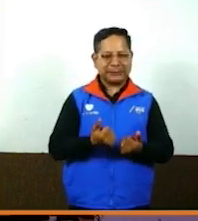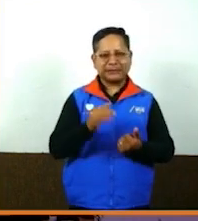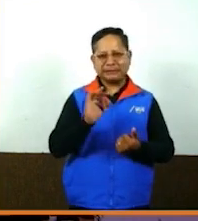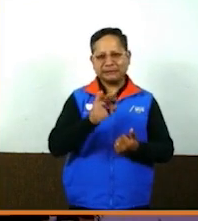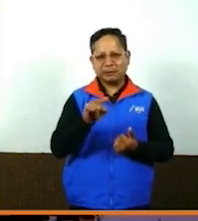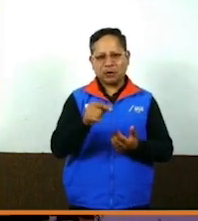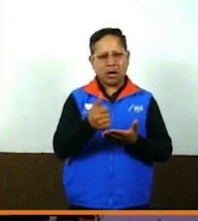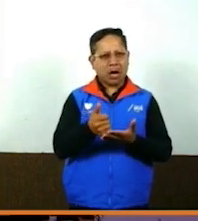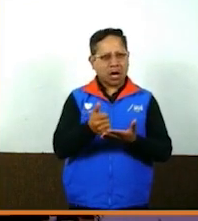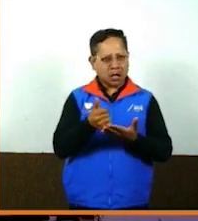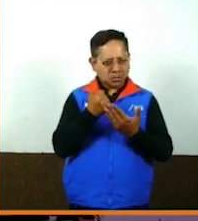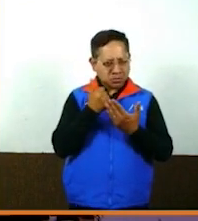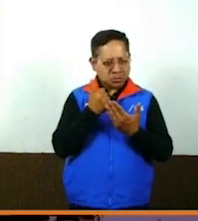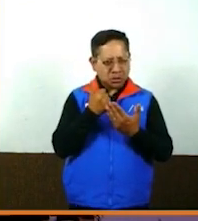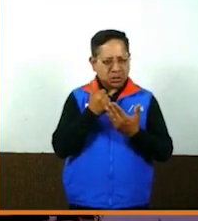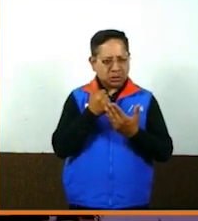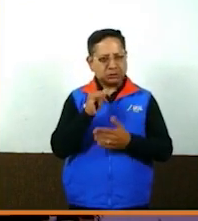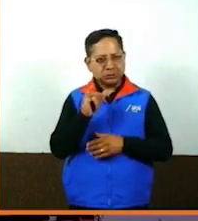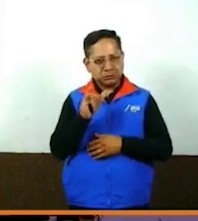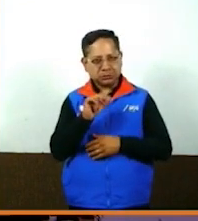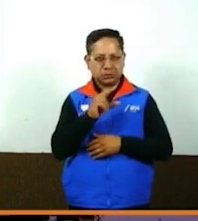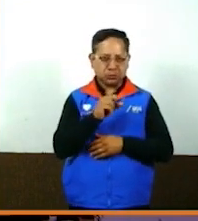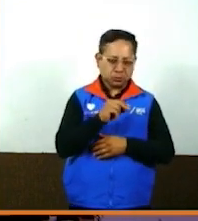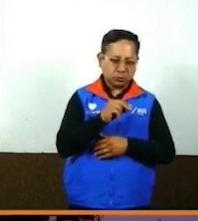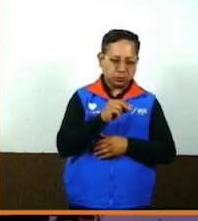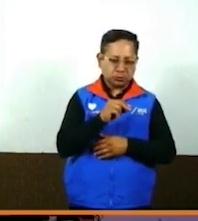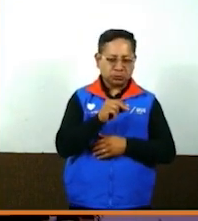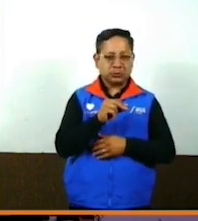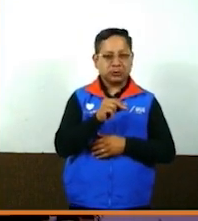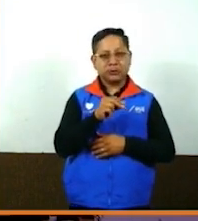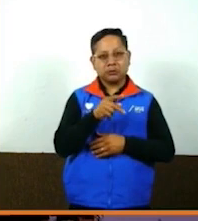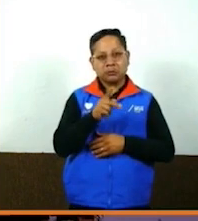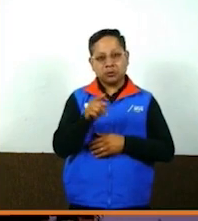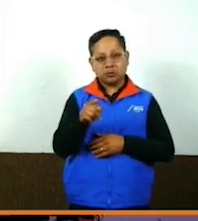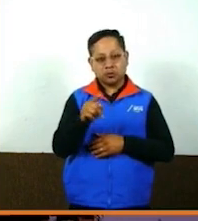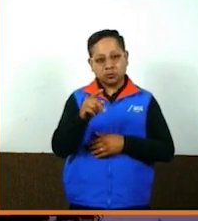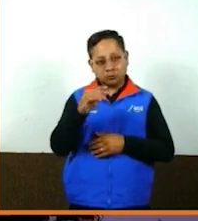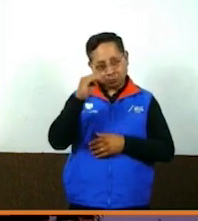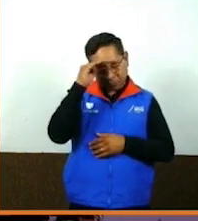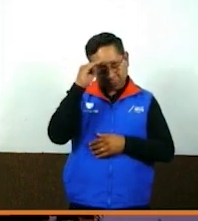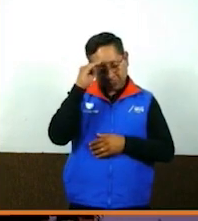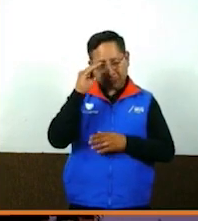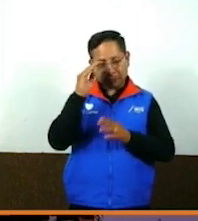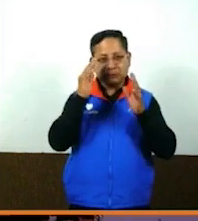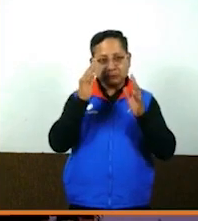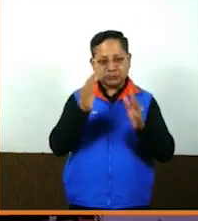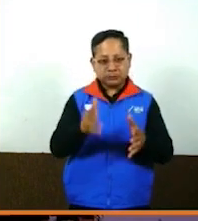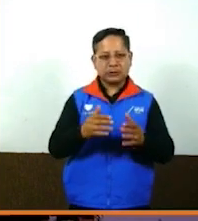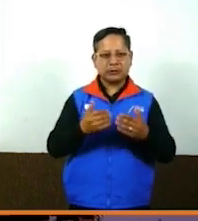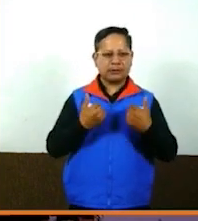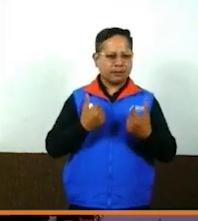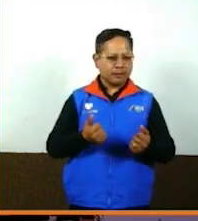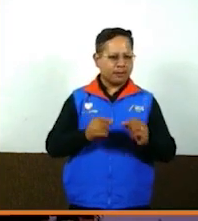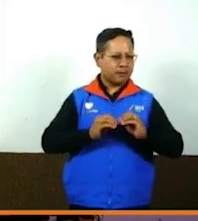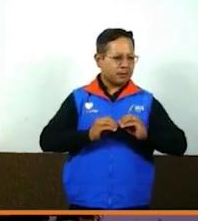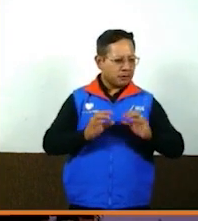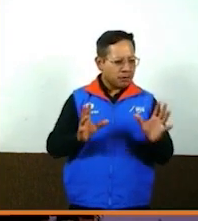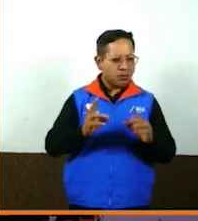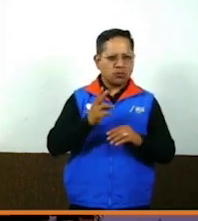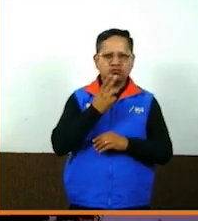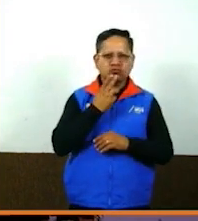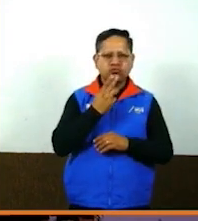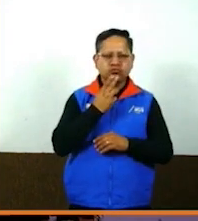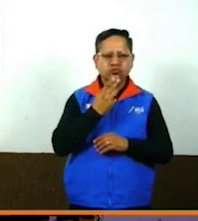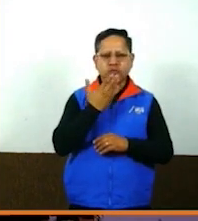puede ayudar, puede que no en algunas de las actividades que hagamos. Y si nosotros logramos entenderla y poner un uso en